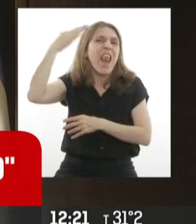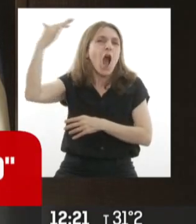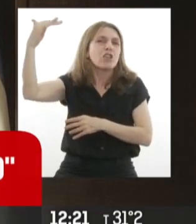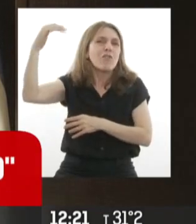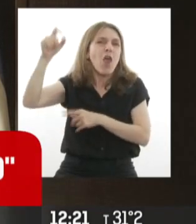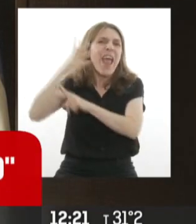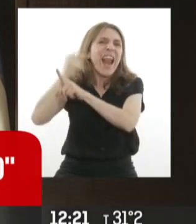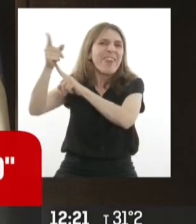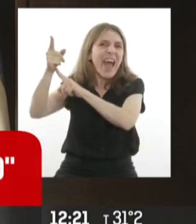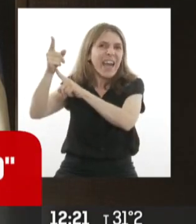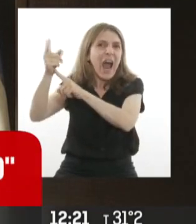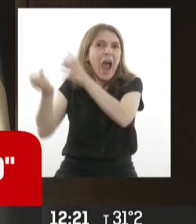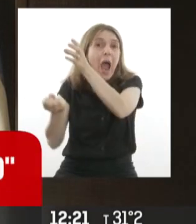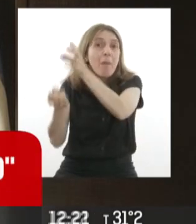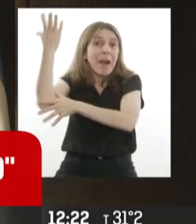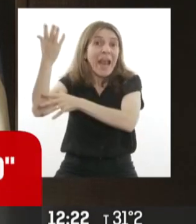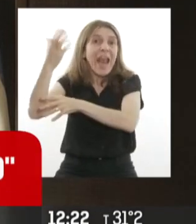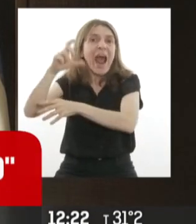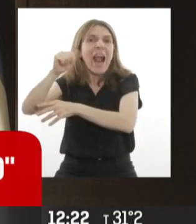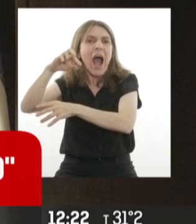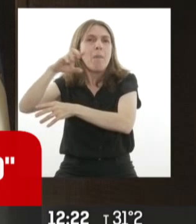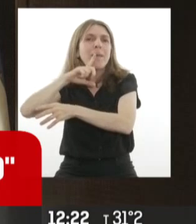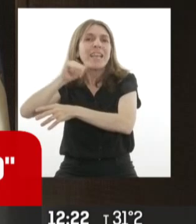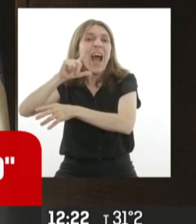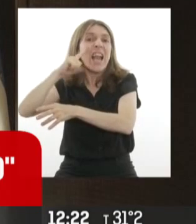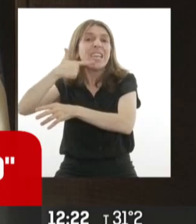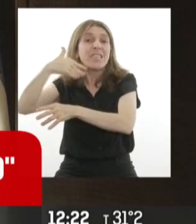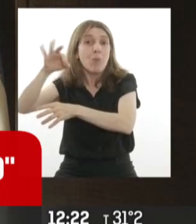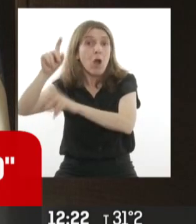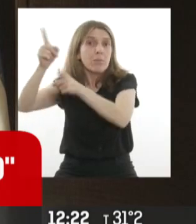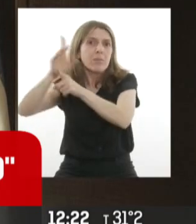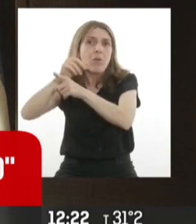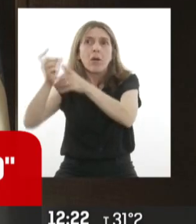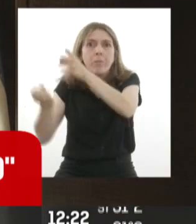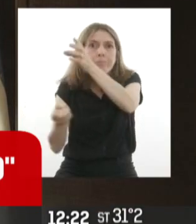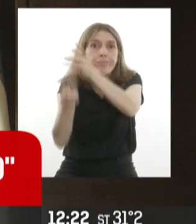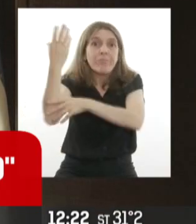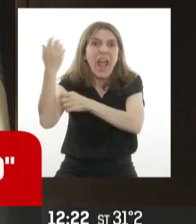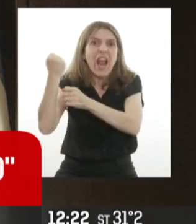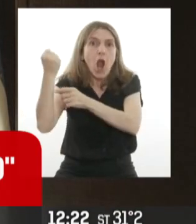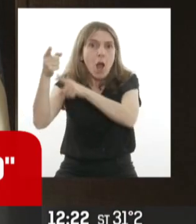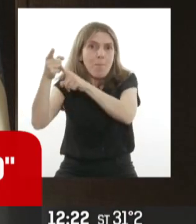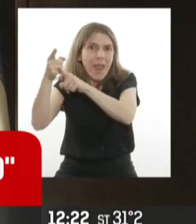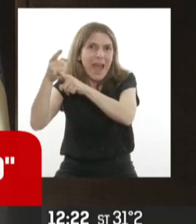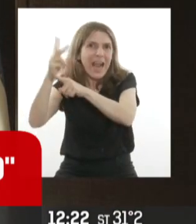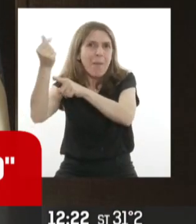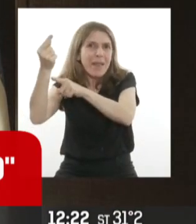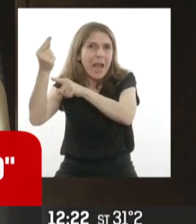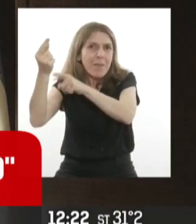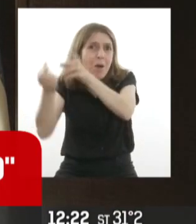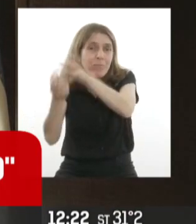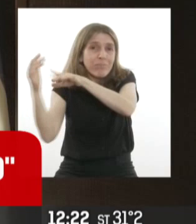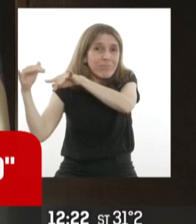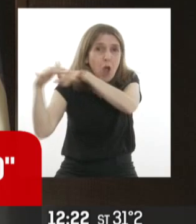ingleses, y que en la práctica se desarrolló en Estados Unidos antes que en muchos lugares, pero era un capitalismo que